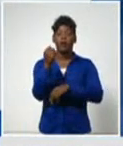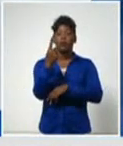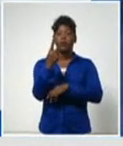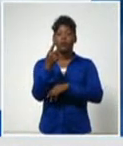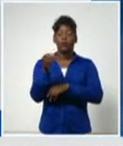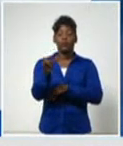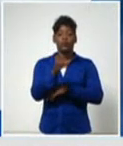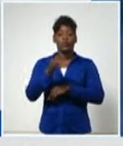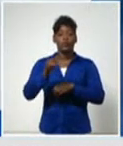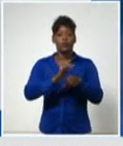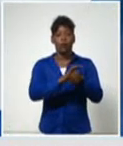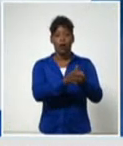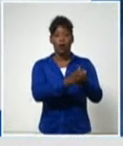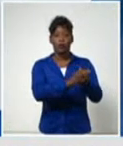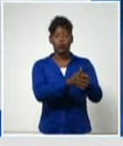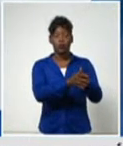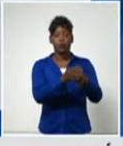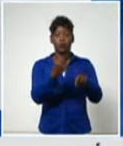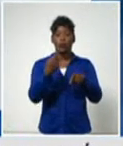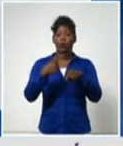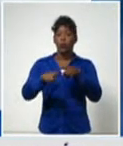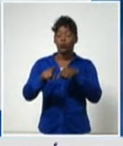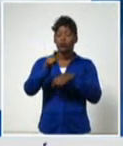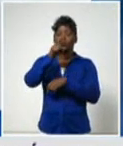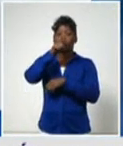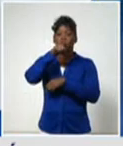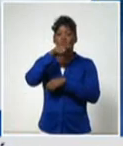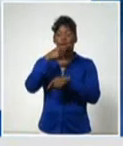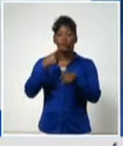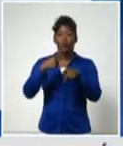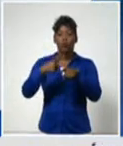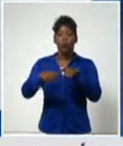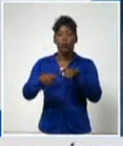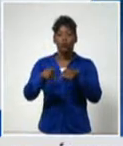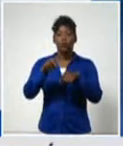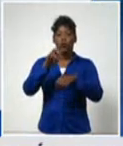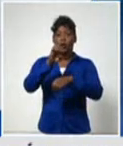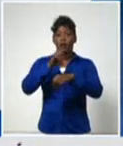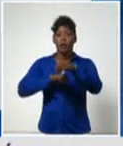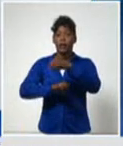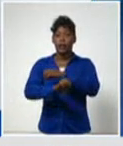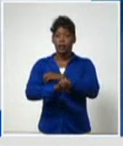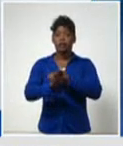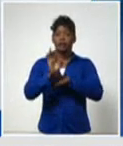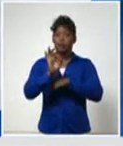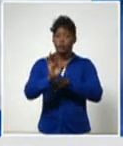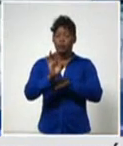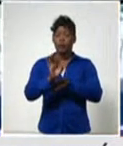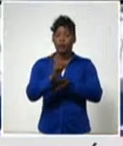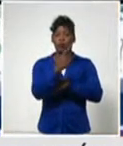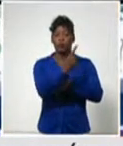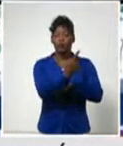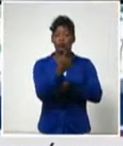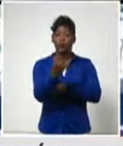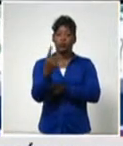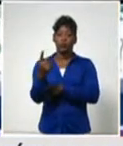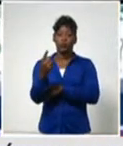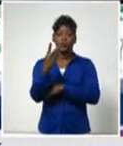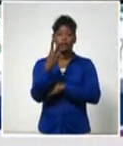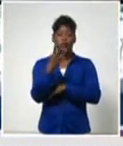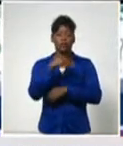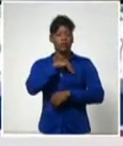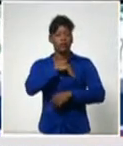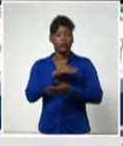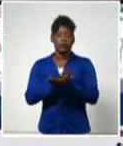Naranjo, Cotorro y Habana del Este, también con un caso cada uno. Los 3 casos asintomáticos, dos fueron